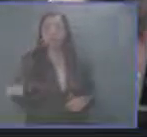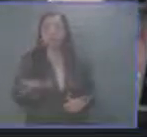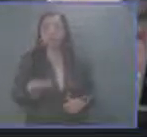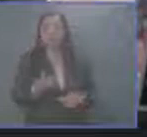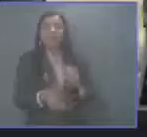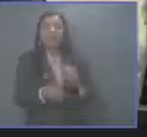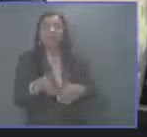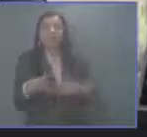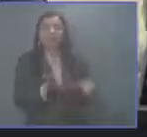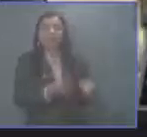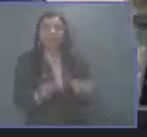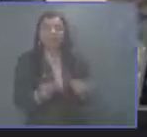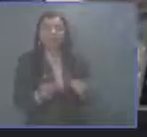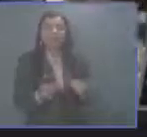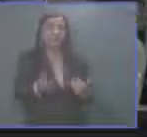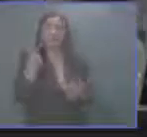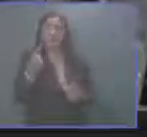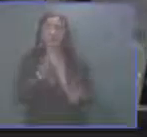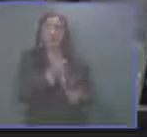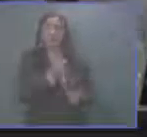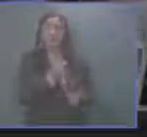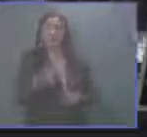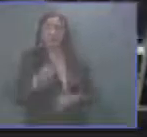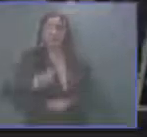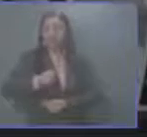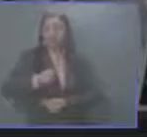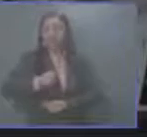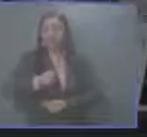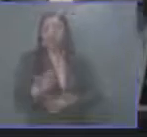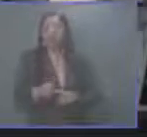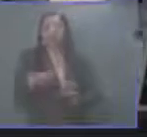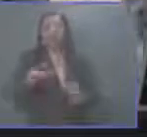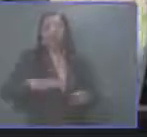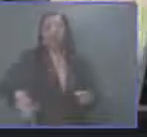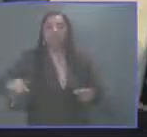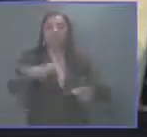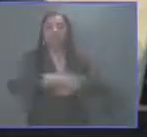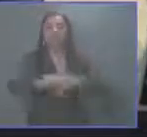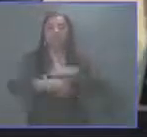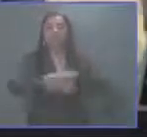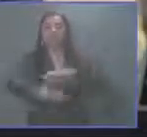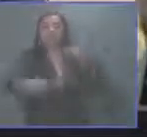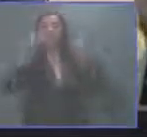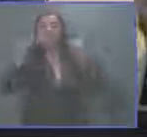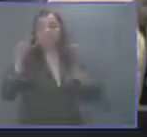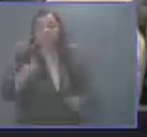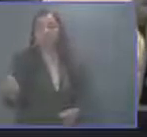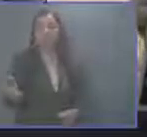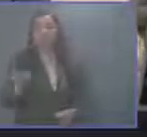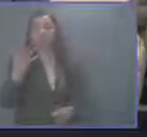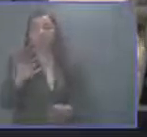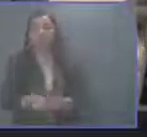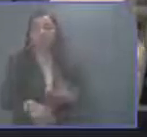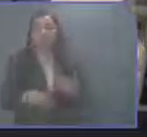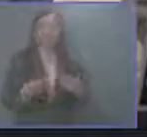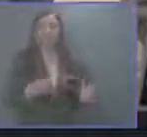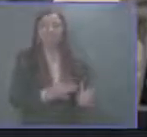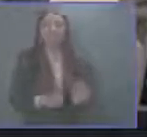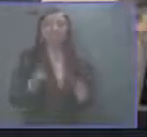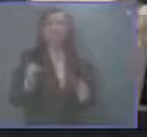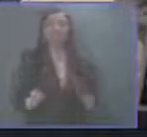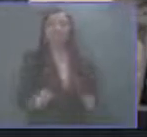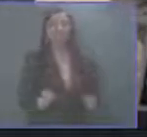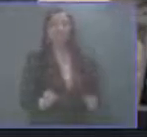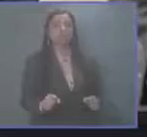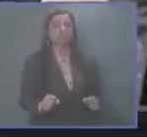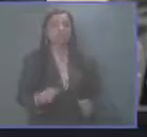policías soldados agentes de centros penales no es nada nuevo no es un invento que